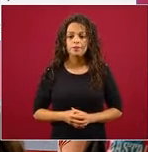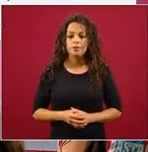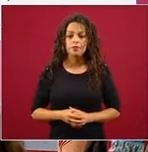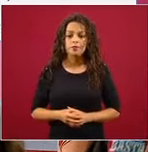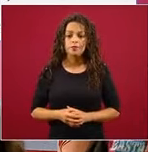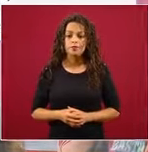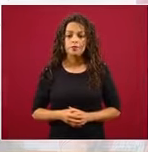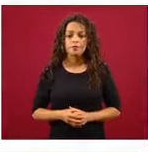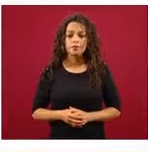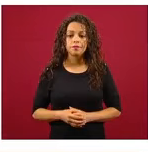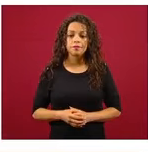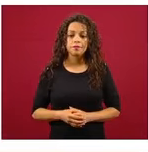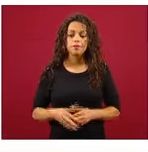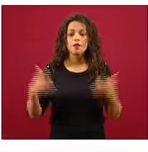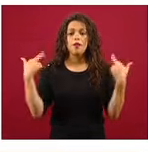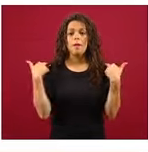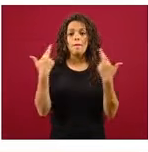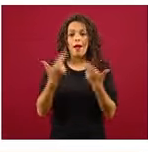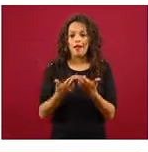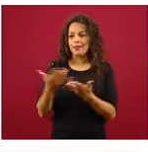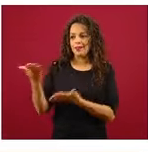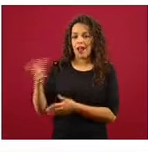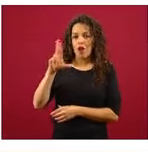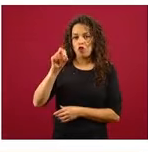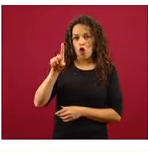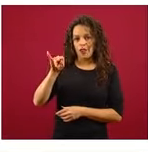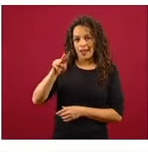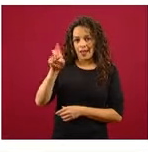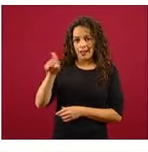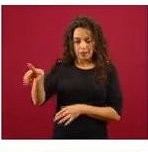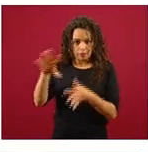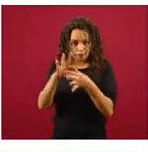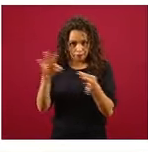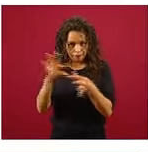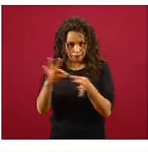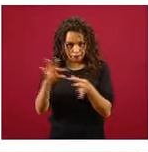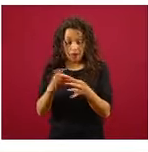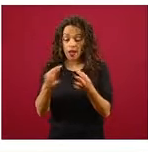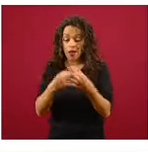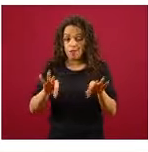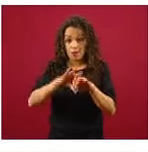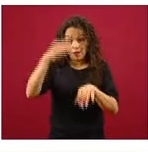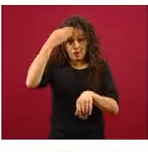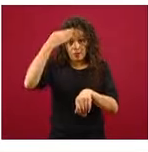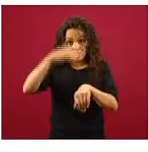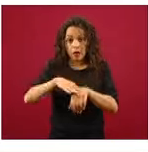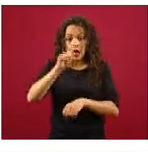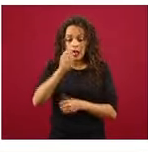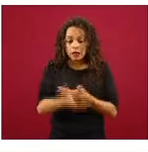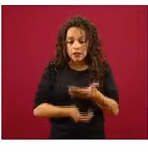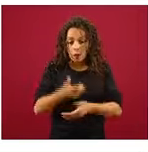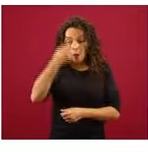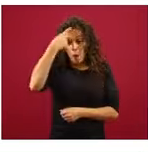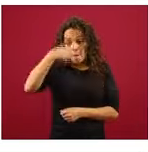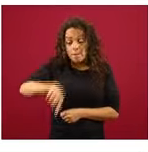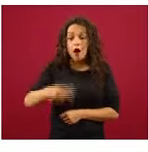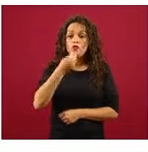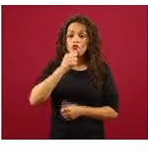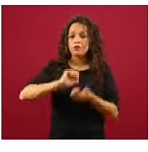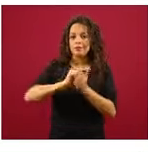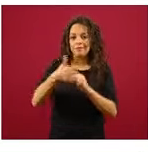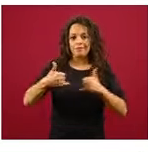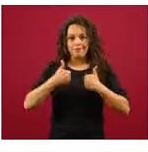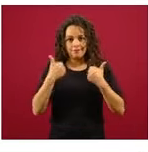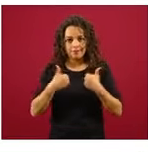nos mencionaba la maestra Rodríguez en cuanto a los servicios para adolescentes. Los anticonceptivos